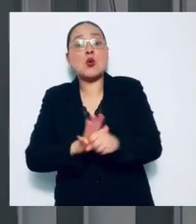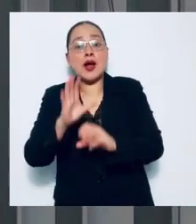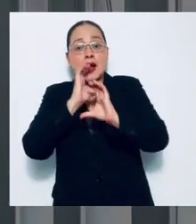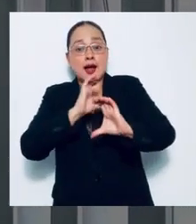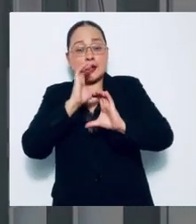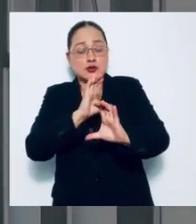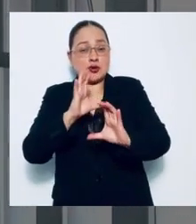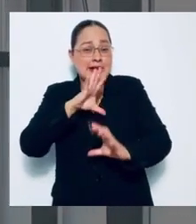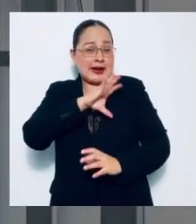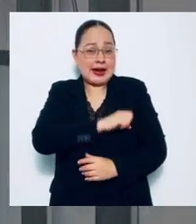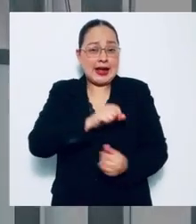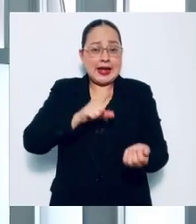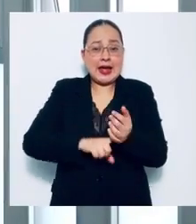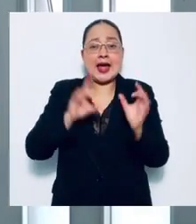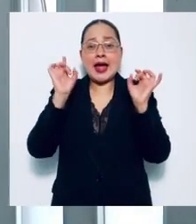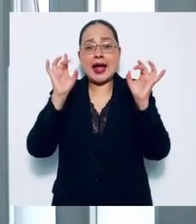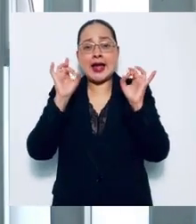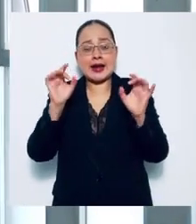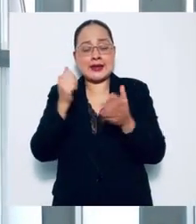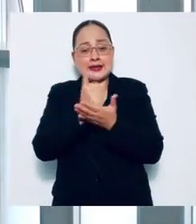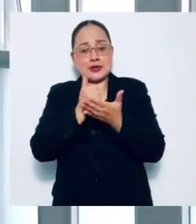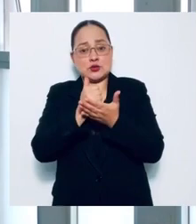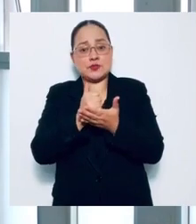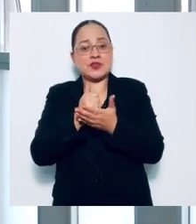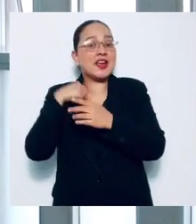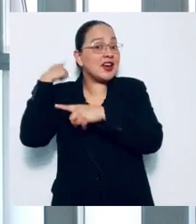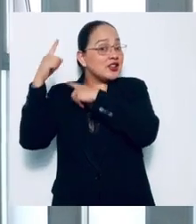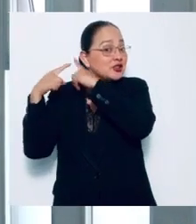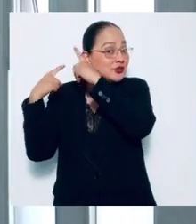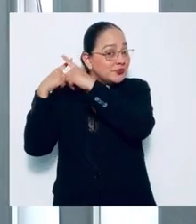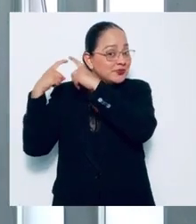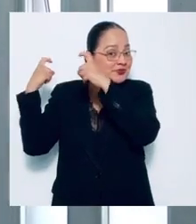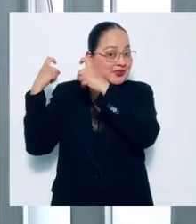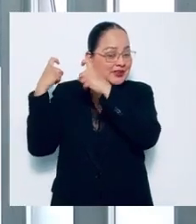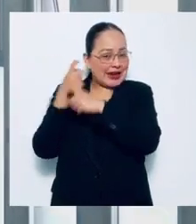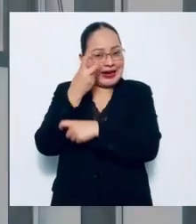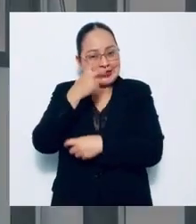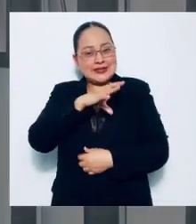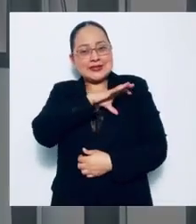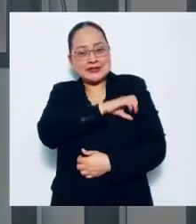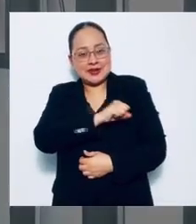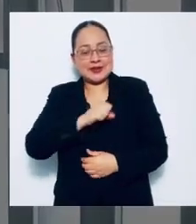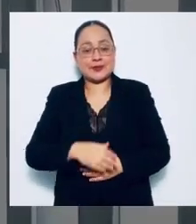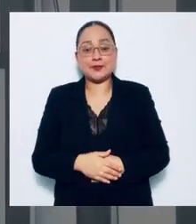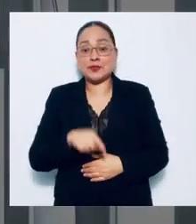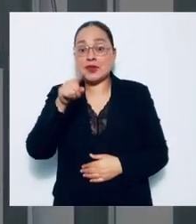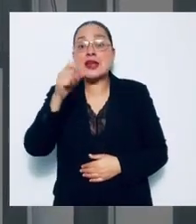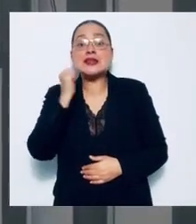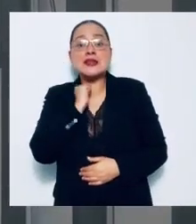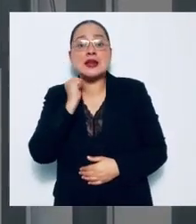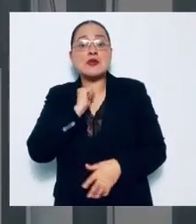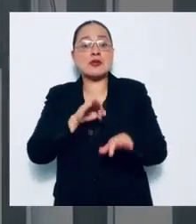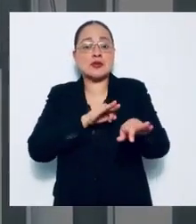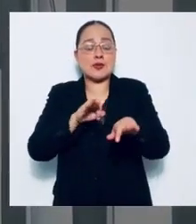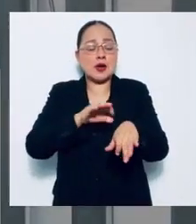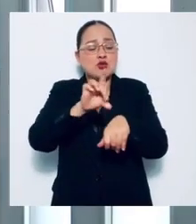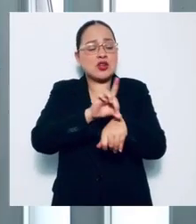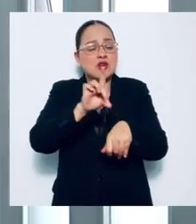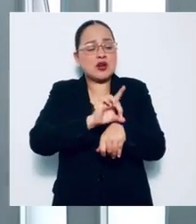de Los Ángeles Azules? El listón de tu pelo. ¿Cómo es el día a día de un senador?